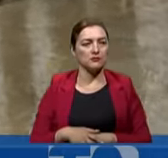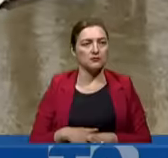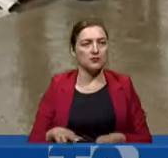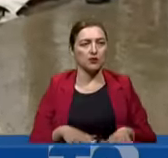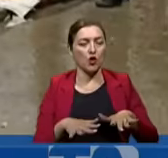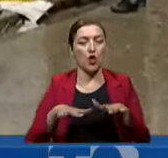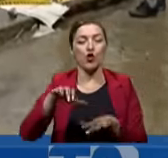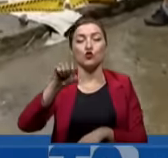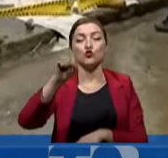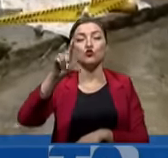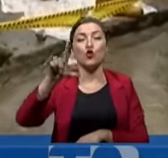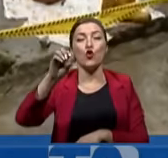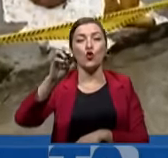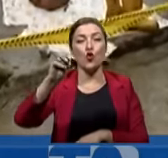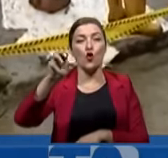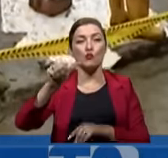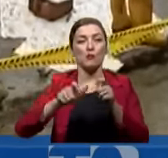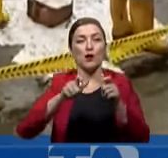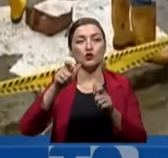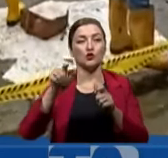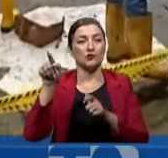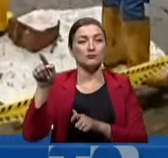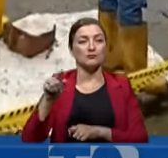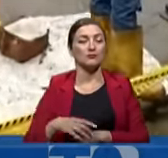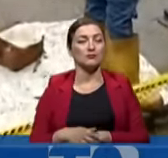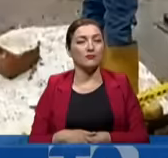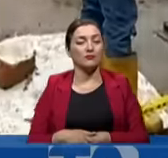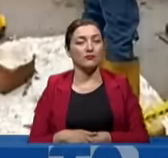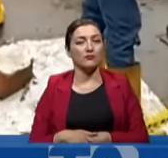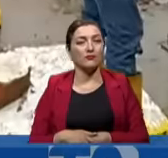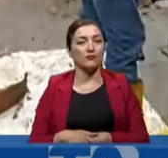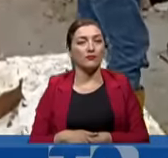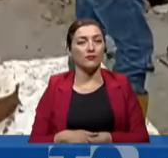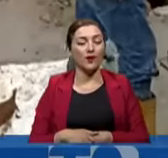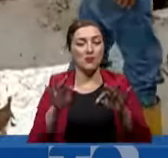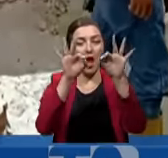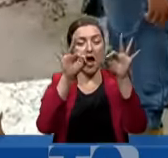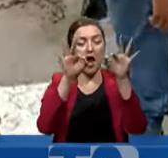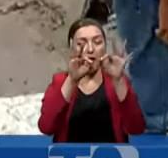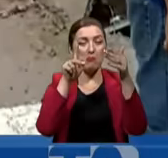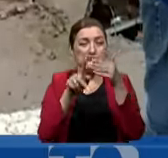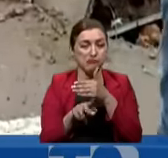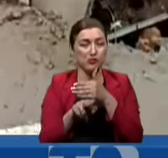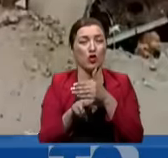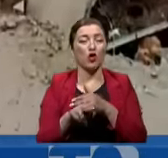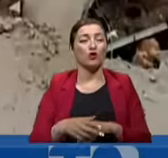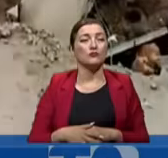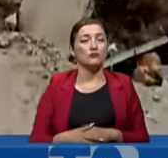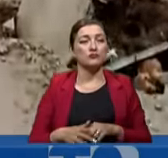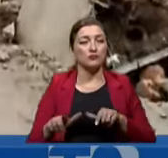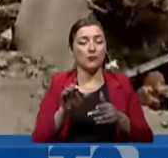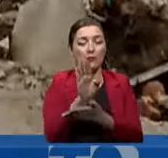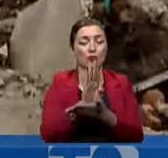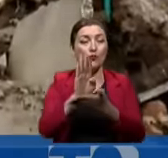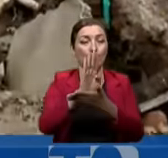ha dejado a varios de los moradores también sin energía eléctrica en este, el denominado